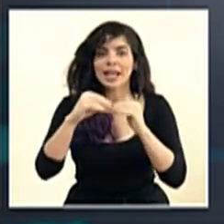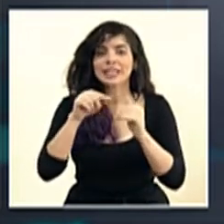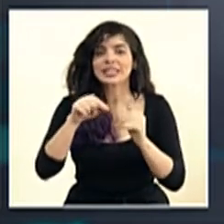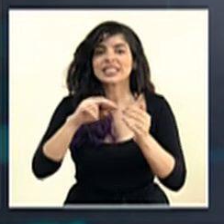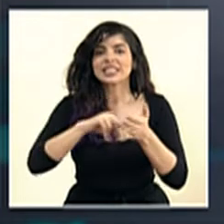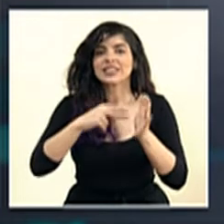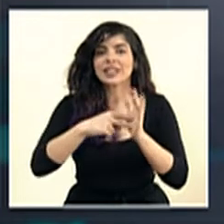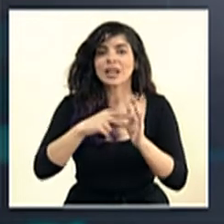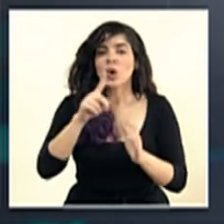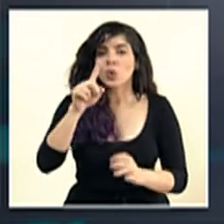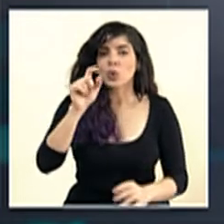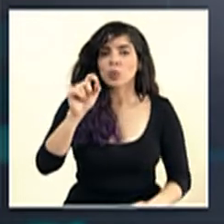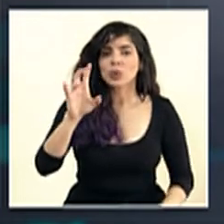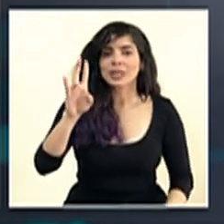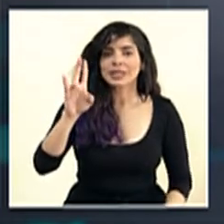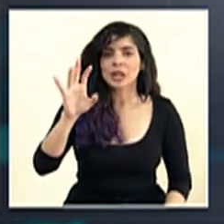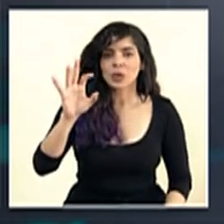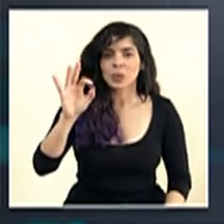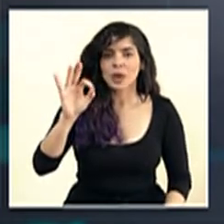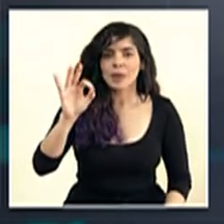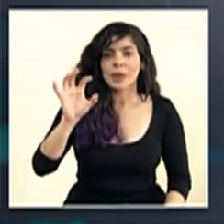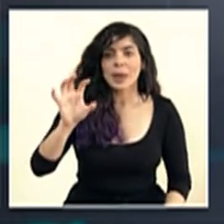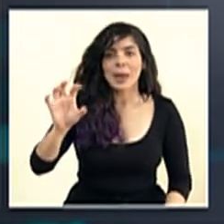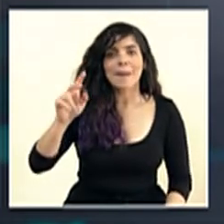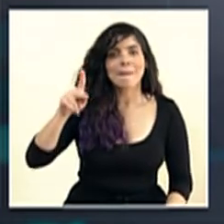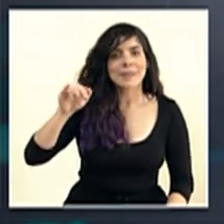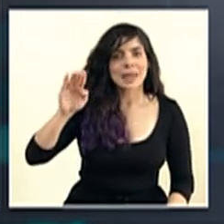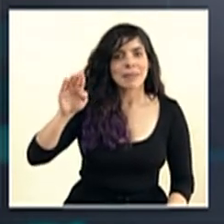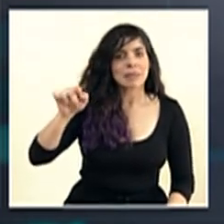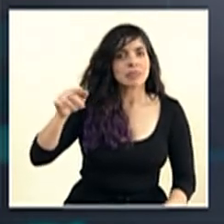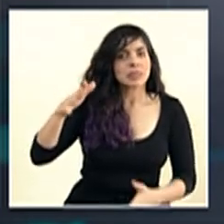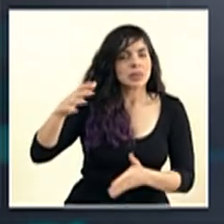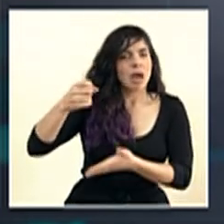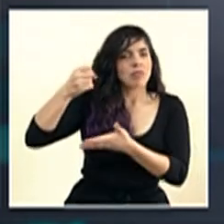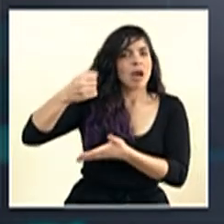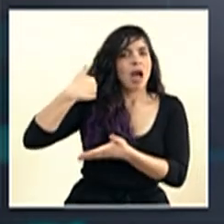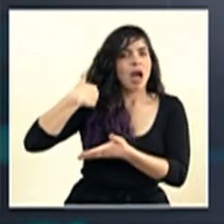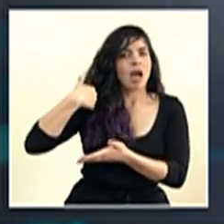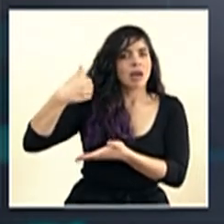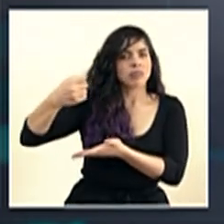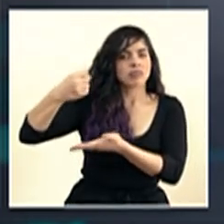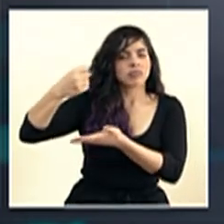un 1.79 del PIB. Eso ya está en la bolsa.